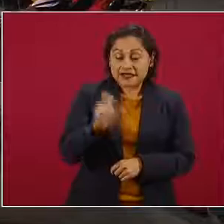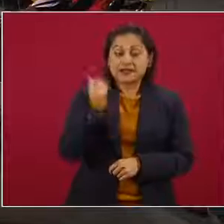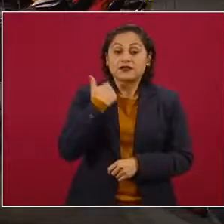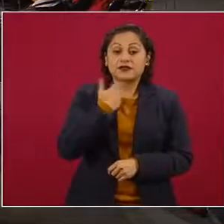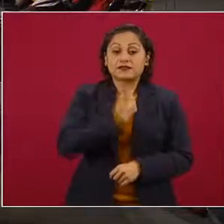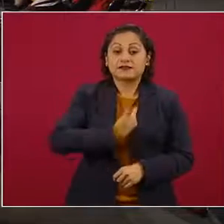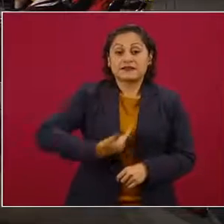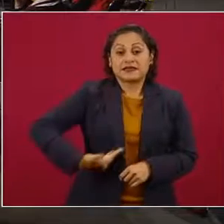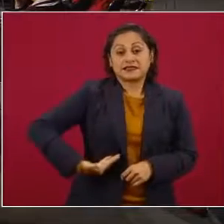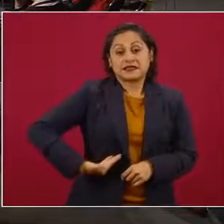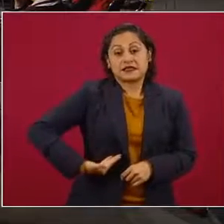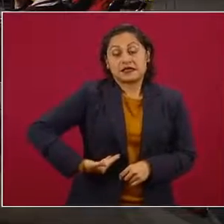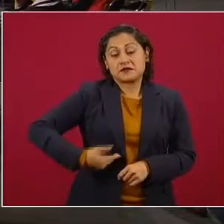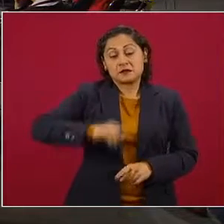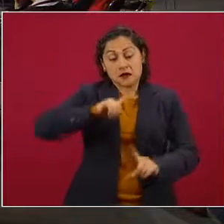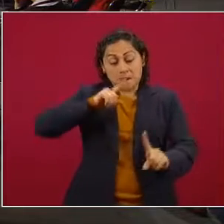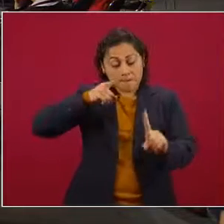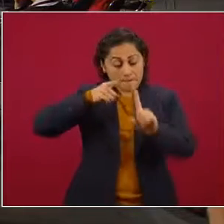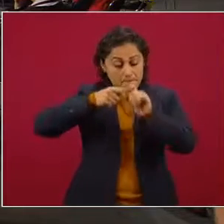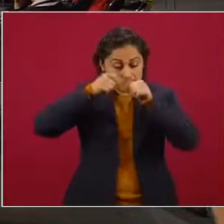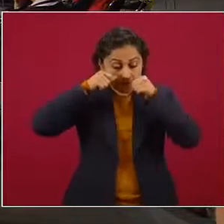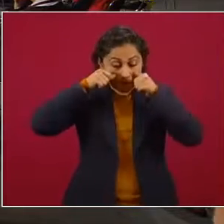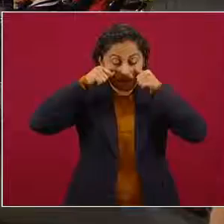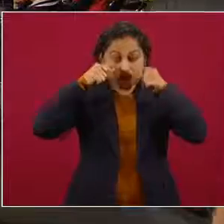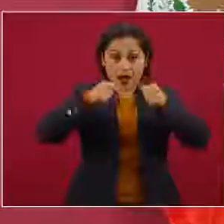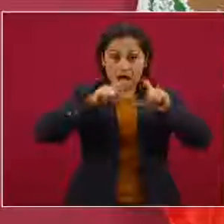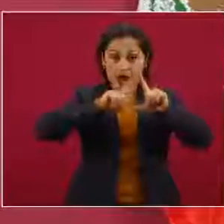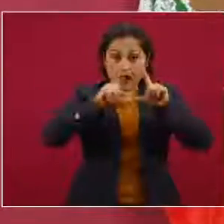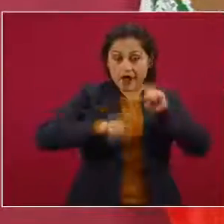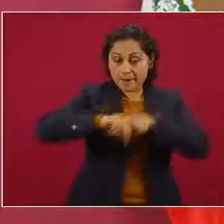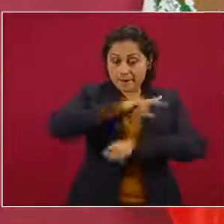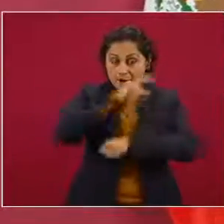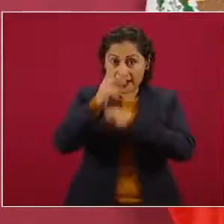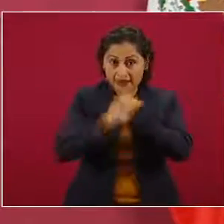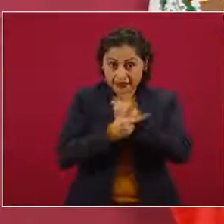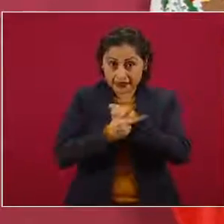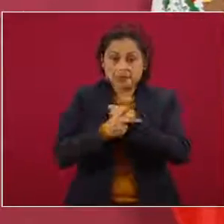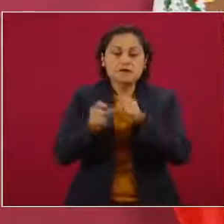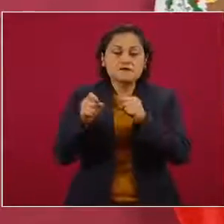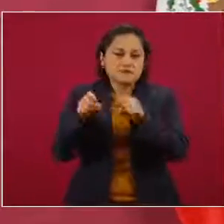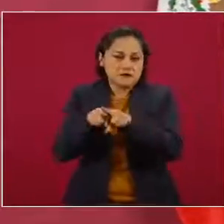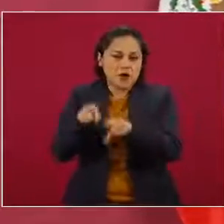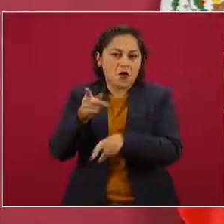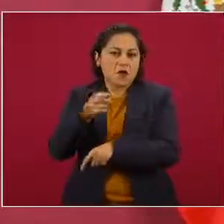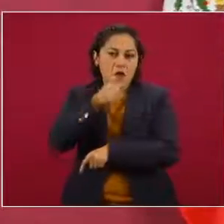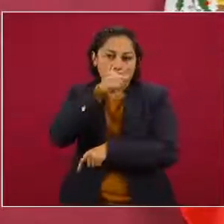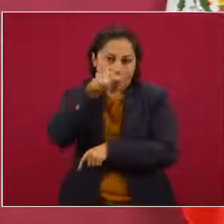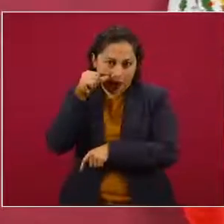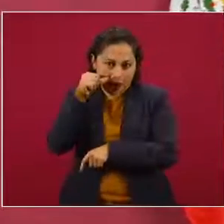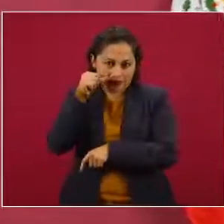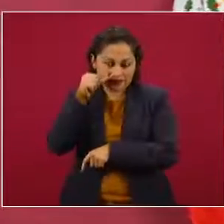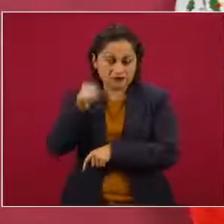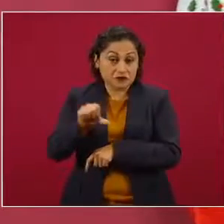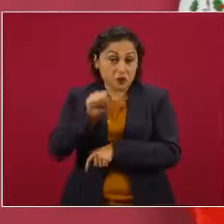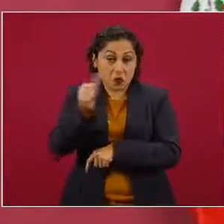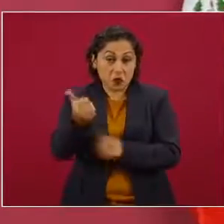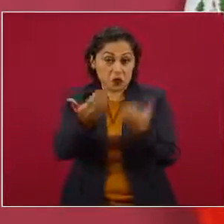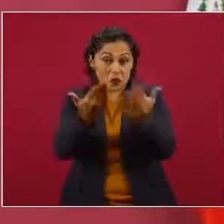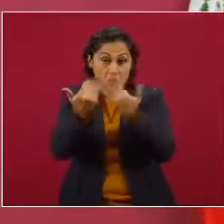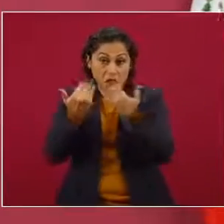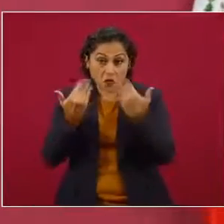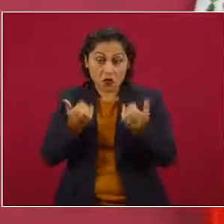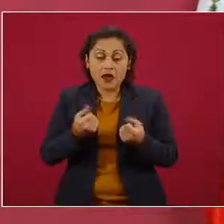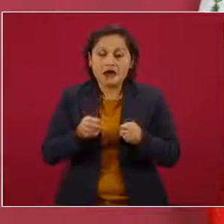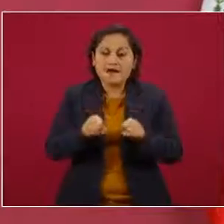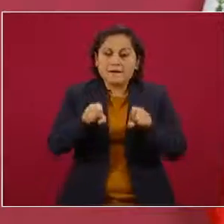Juárez, y no hay ningún presidente de México tan demócrata como Madero, un